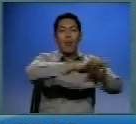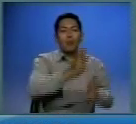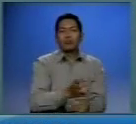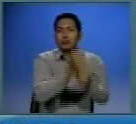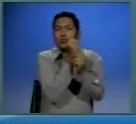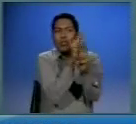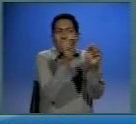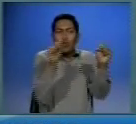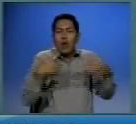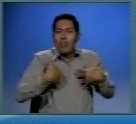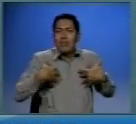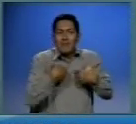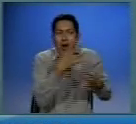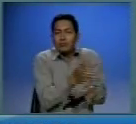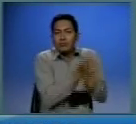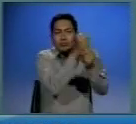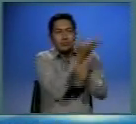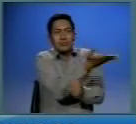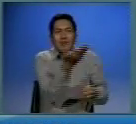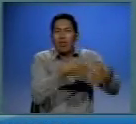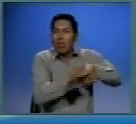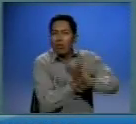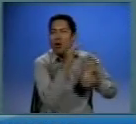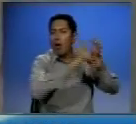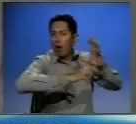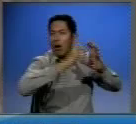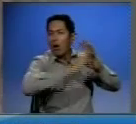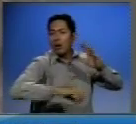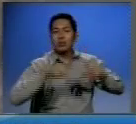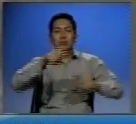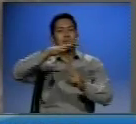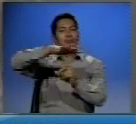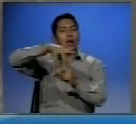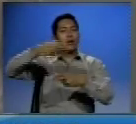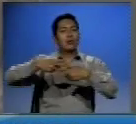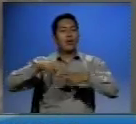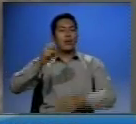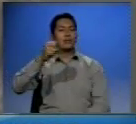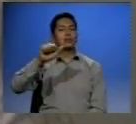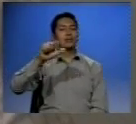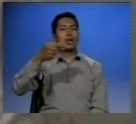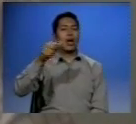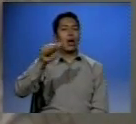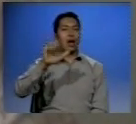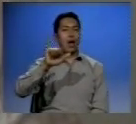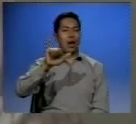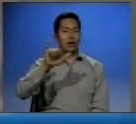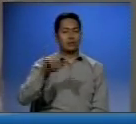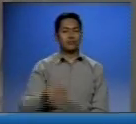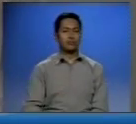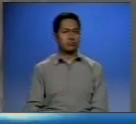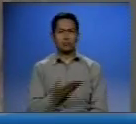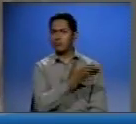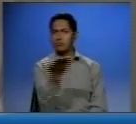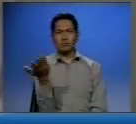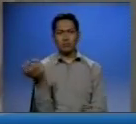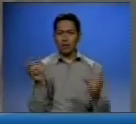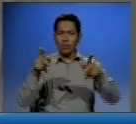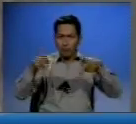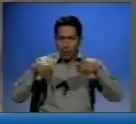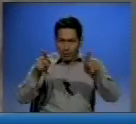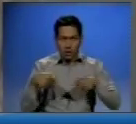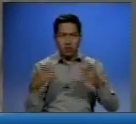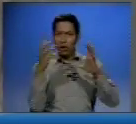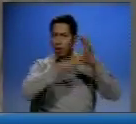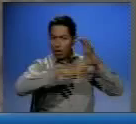el Parque Nacional Sangay, que es una área protegida. Sabemos de que dentro del Parque Nacional Sangay no es posible, no es permitido realizar